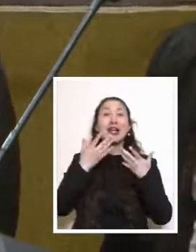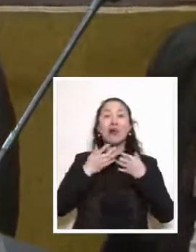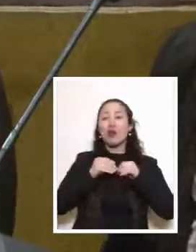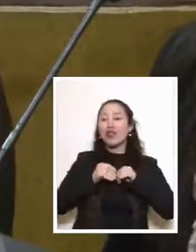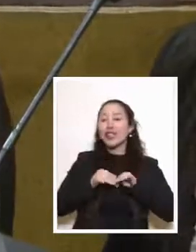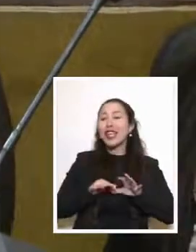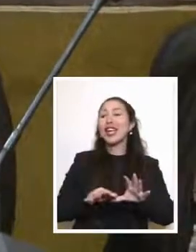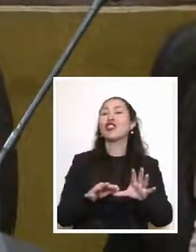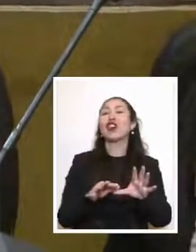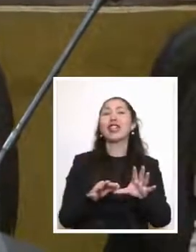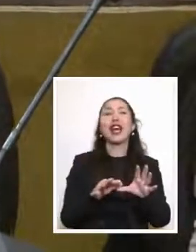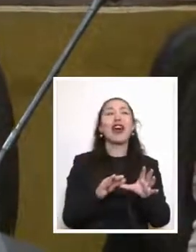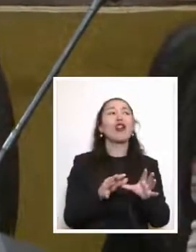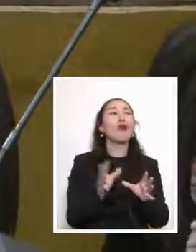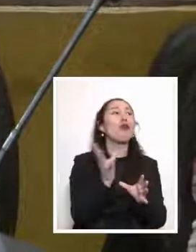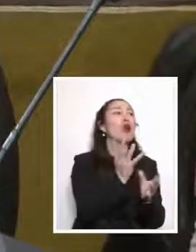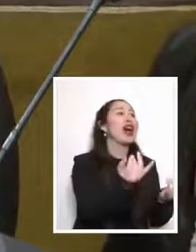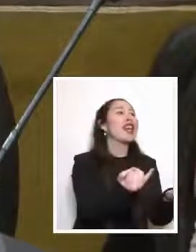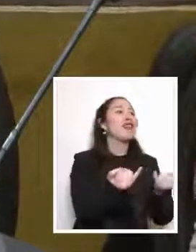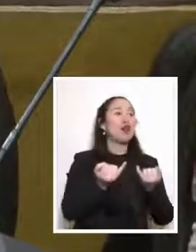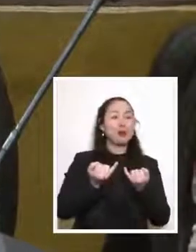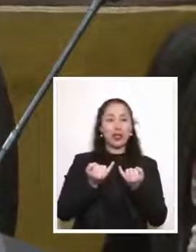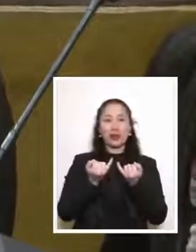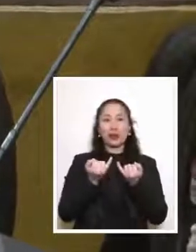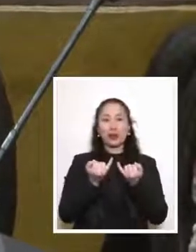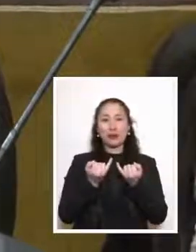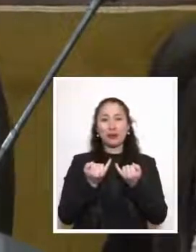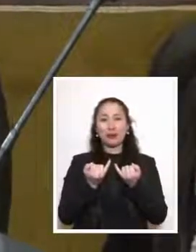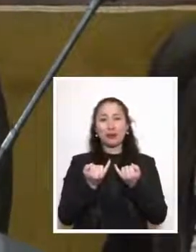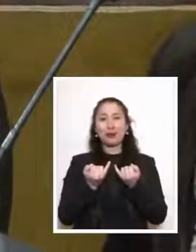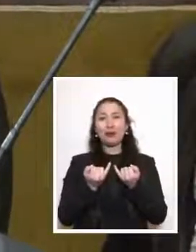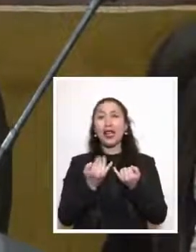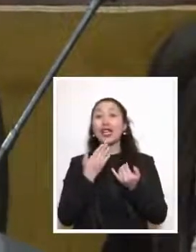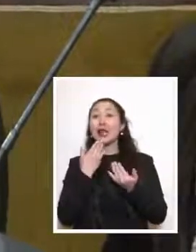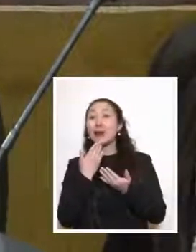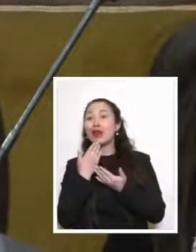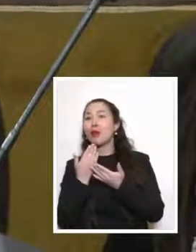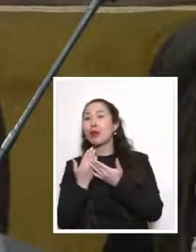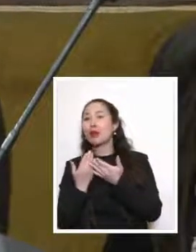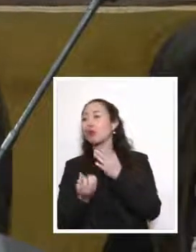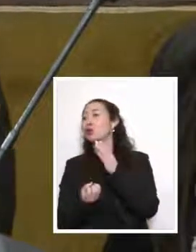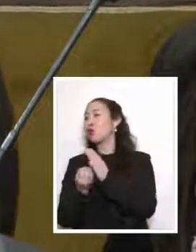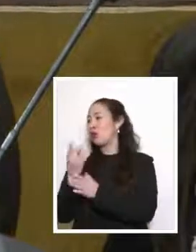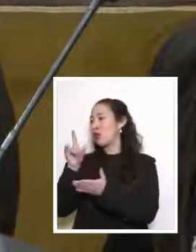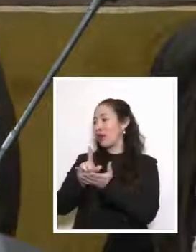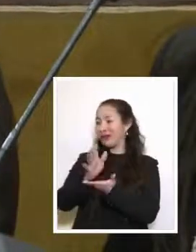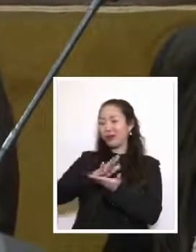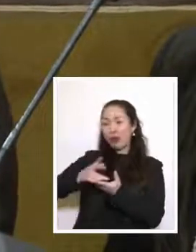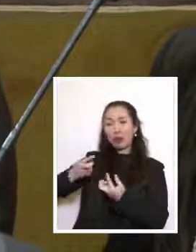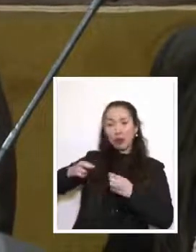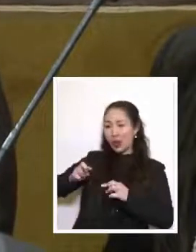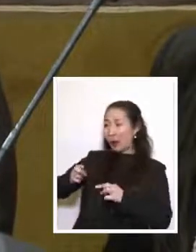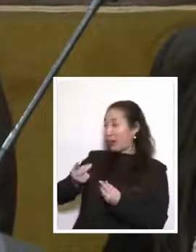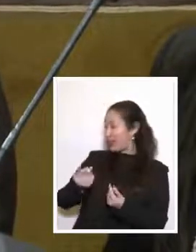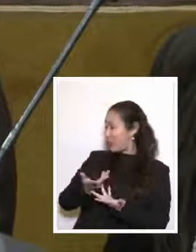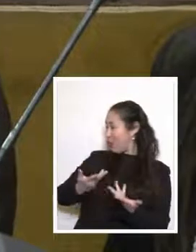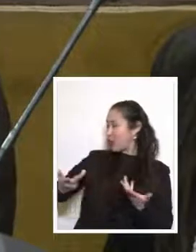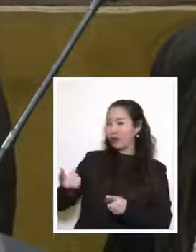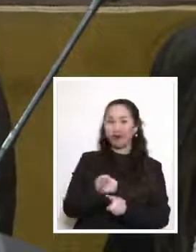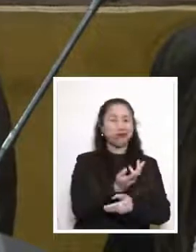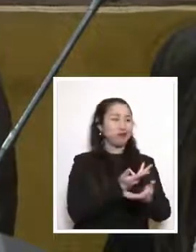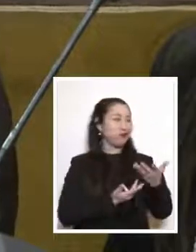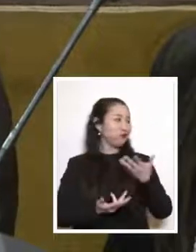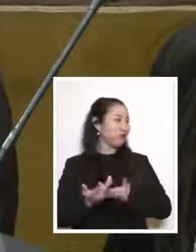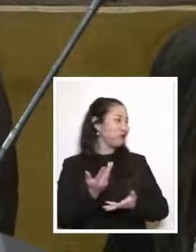esta búsqueda de información, sigamos creando espacios como este. O sea, uno llega de